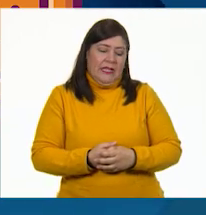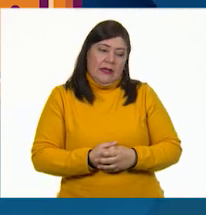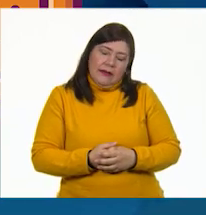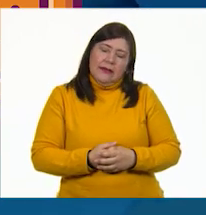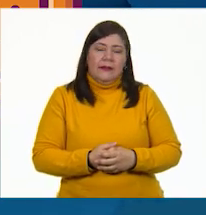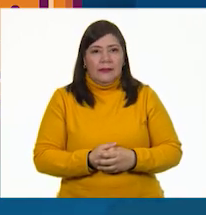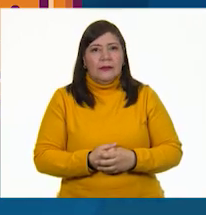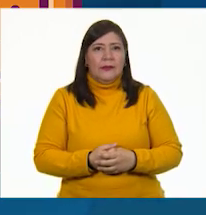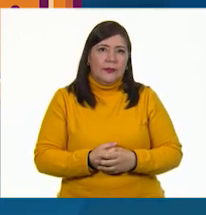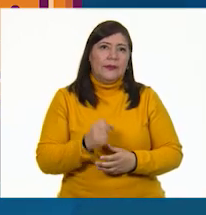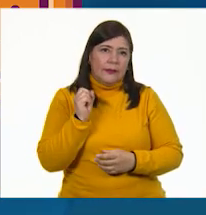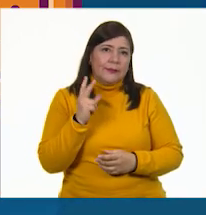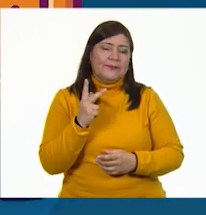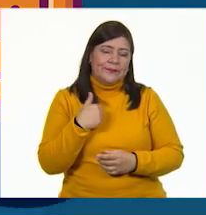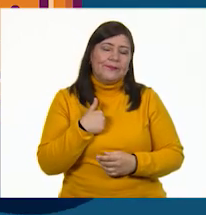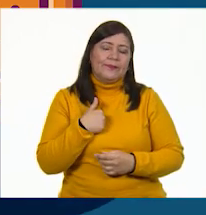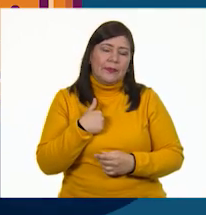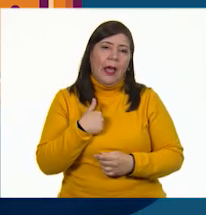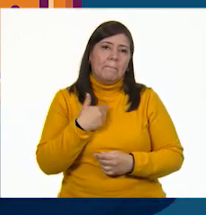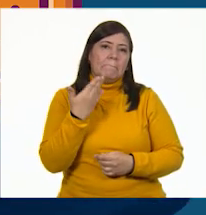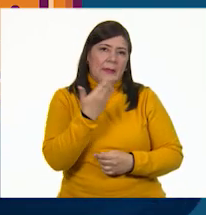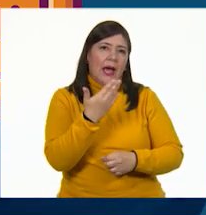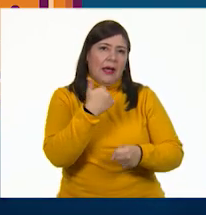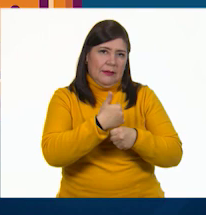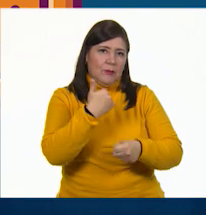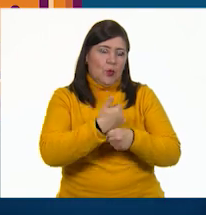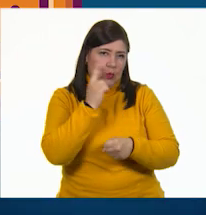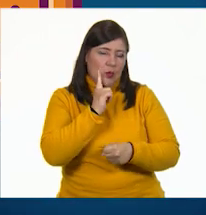Ok. Le pido a tu abuela que lo cuide ese